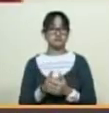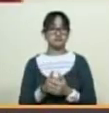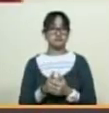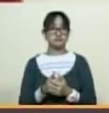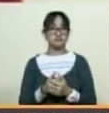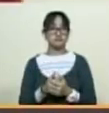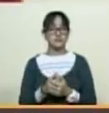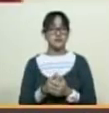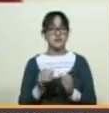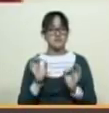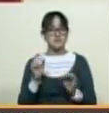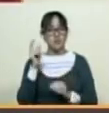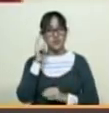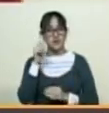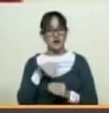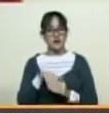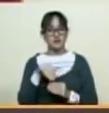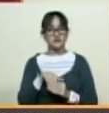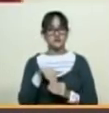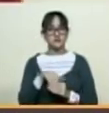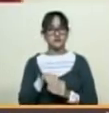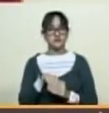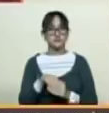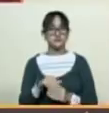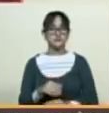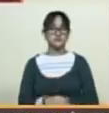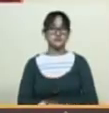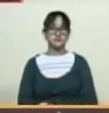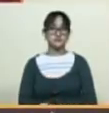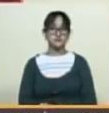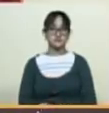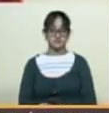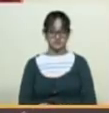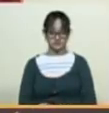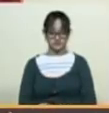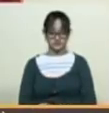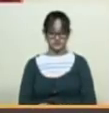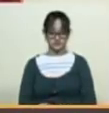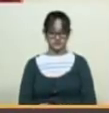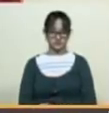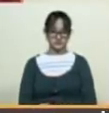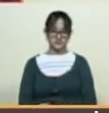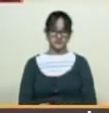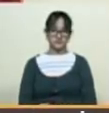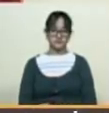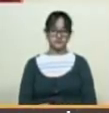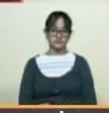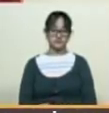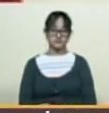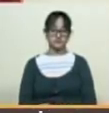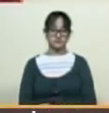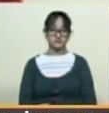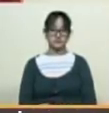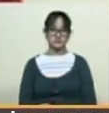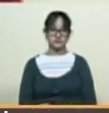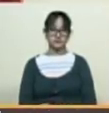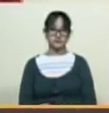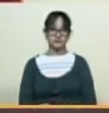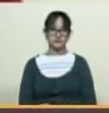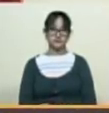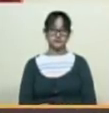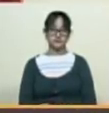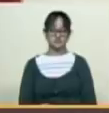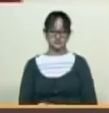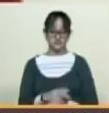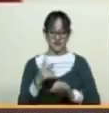que para el día de la elección y para los tiempos de campaña. se constituirá el otra